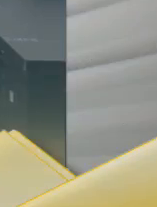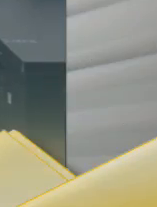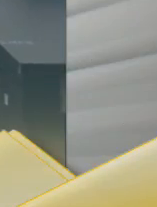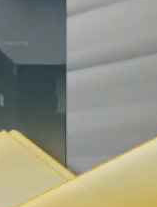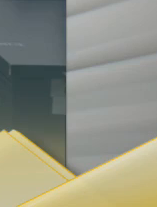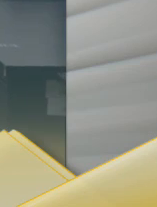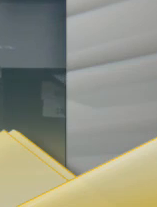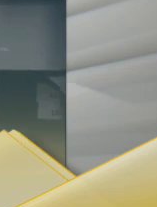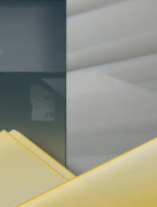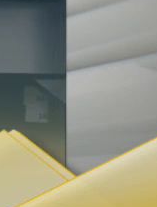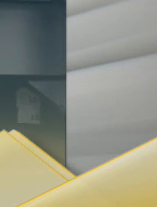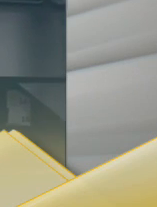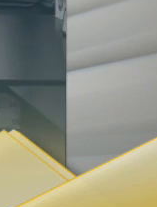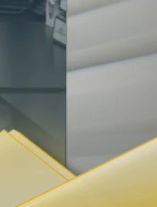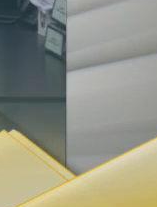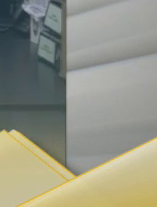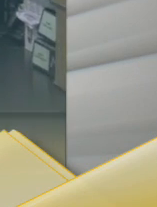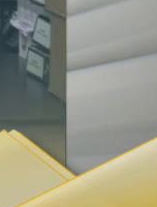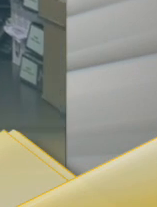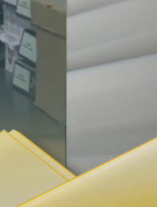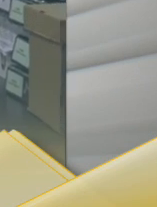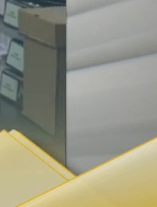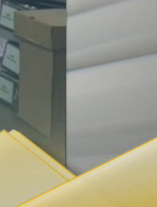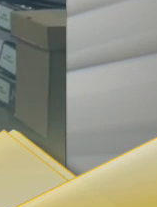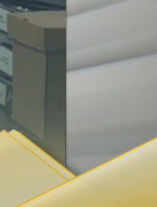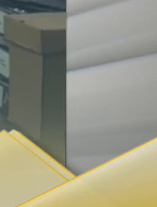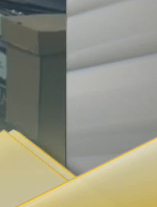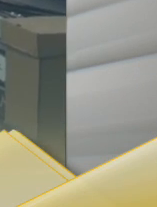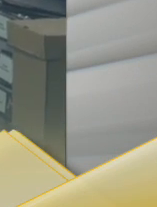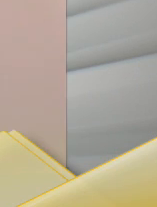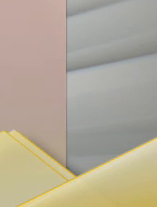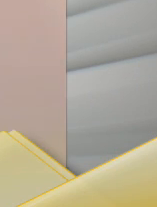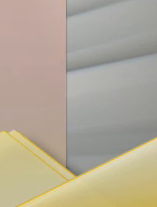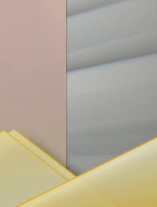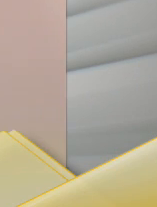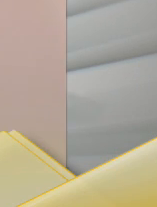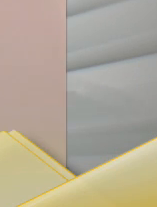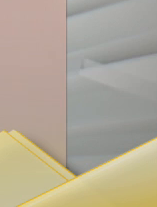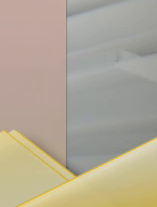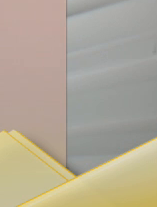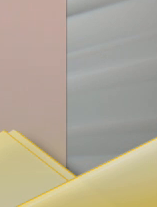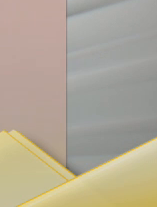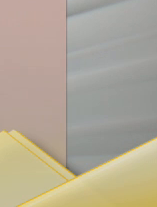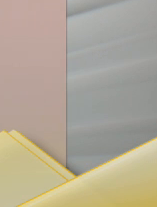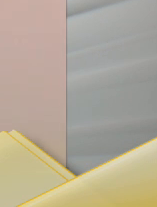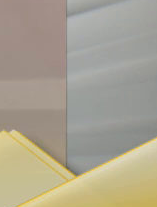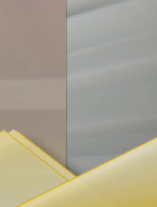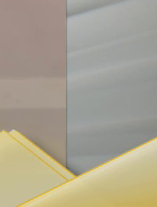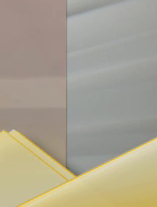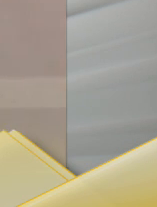Desde sus funciones, ayuda a que en RENAP se logre un ambiente limpio, agradable y fresco para trabajar con